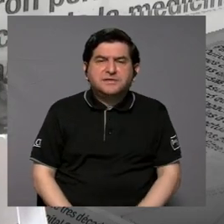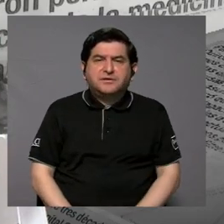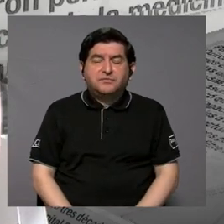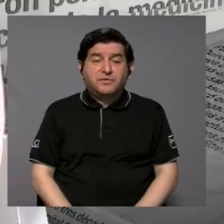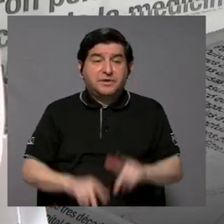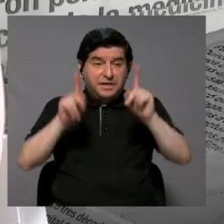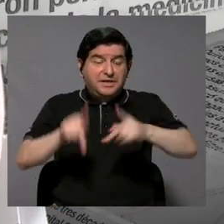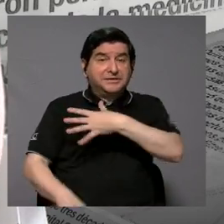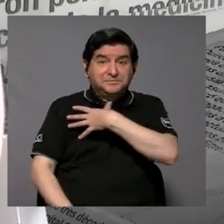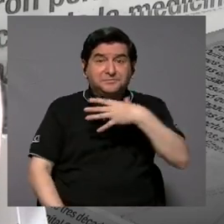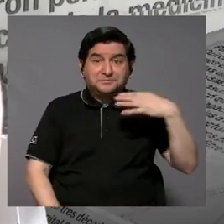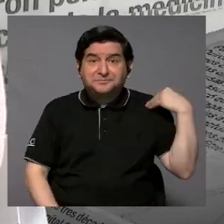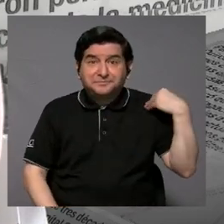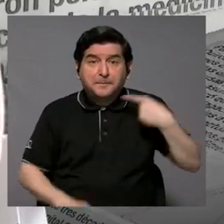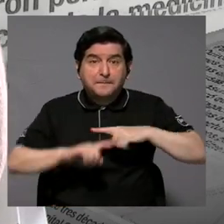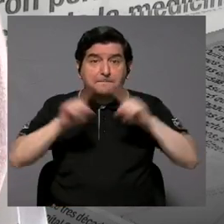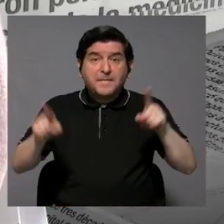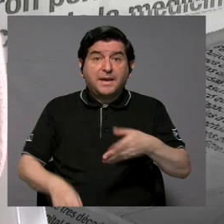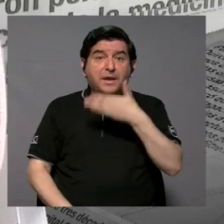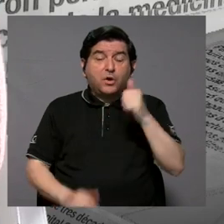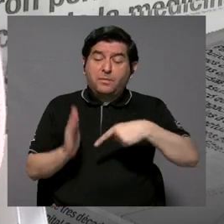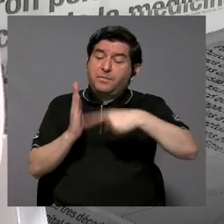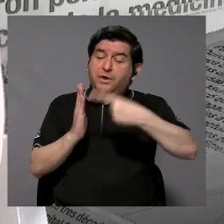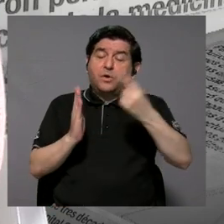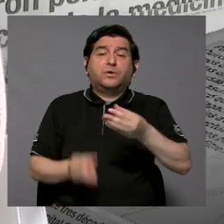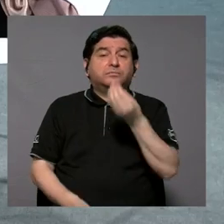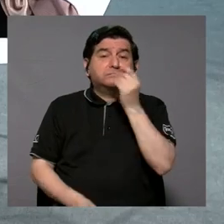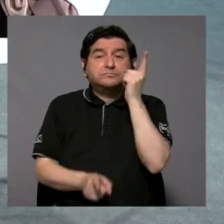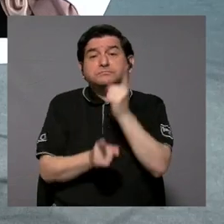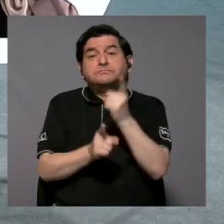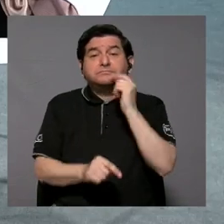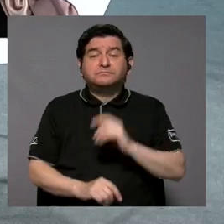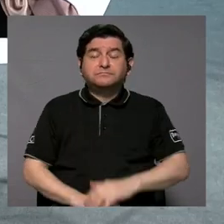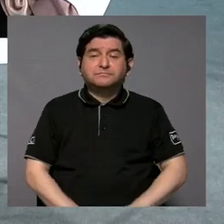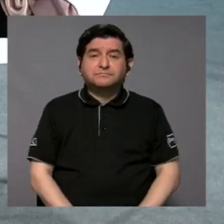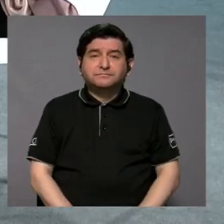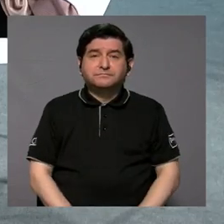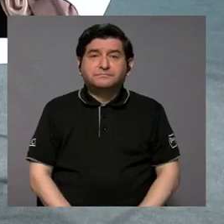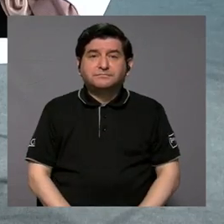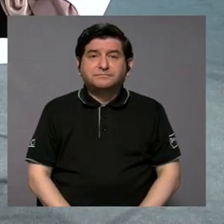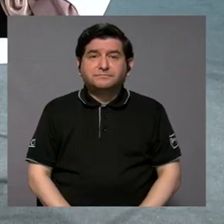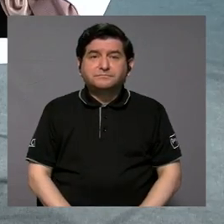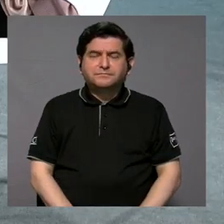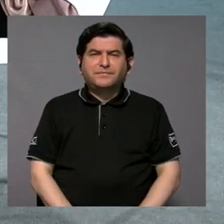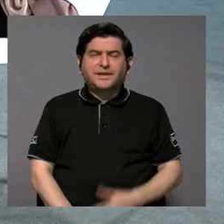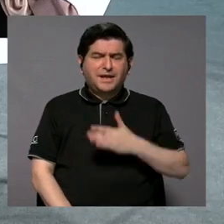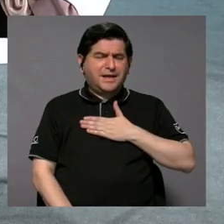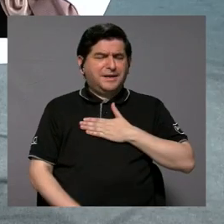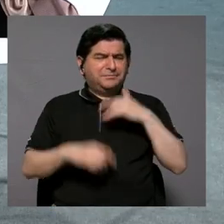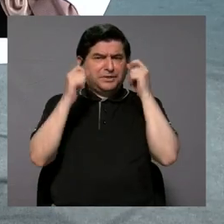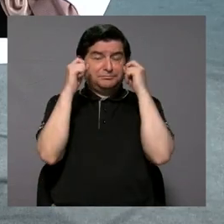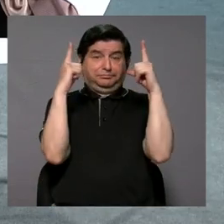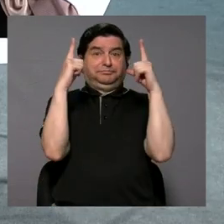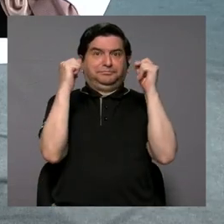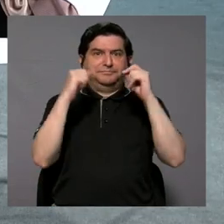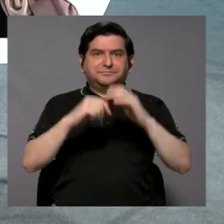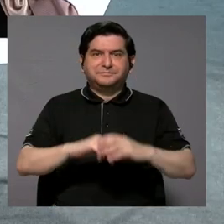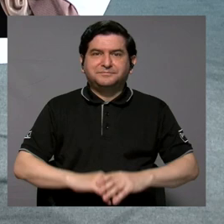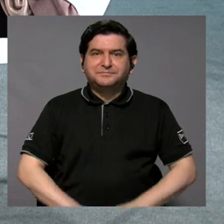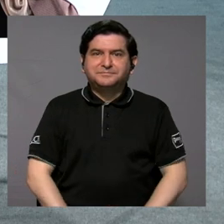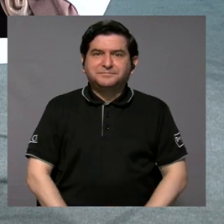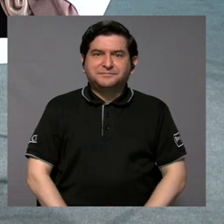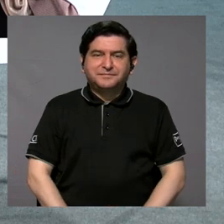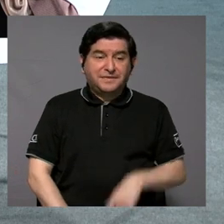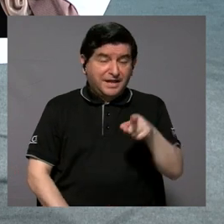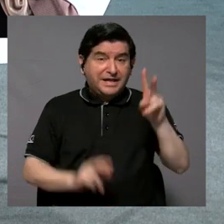que a la gente le gusta, pero con un mejor perfil nutricional. Sí, y es como, no sé, a mí me sorprendió realmente porque